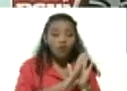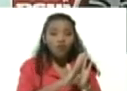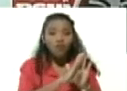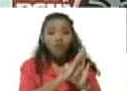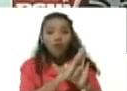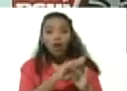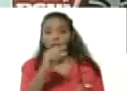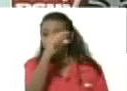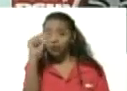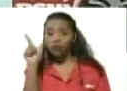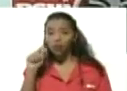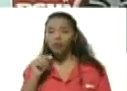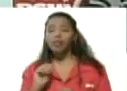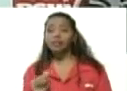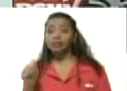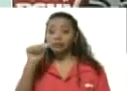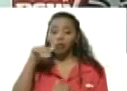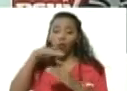del partido